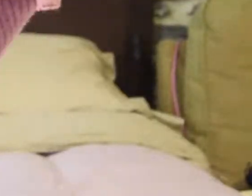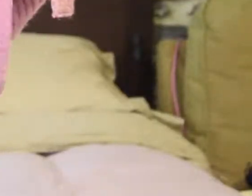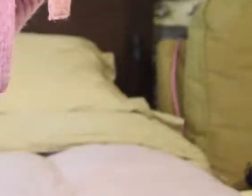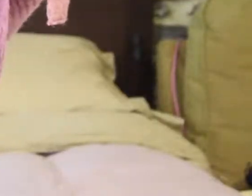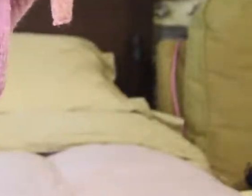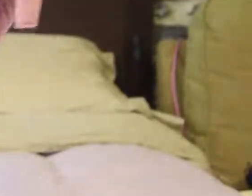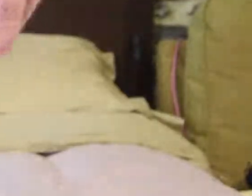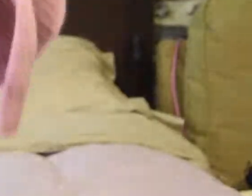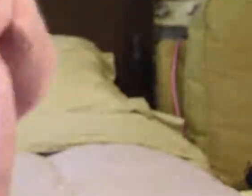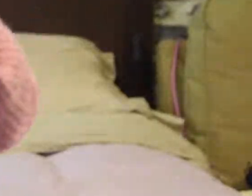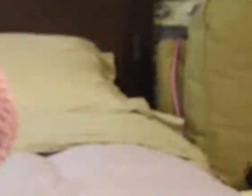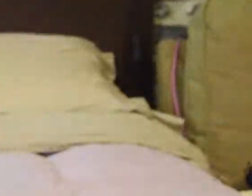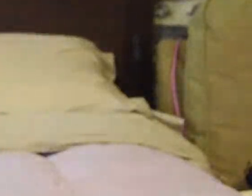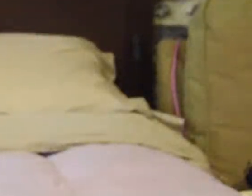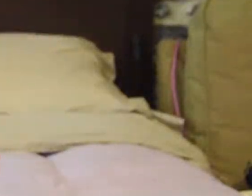ahora sin forro.